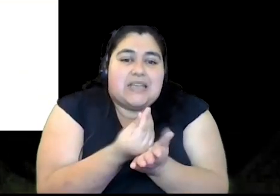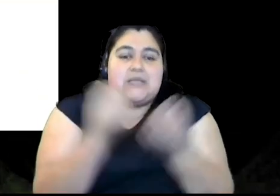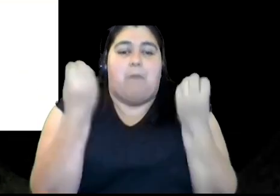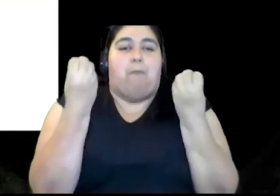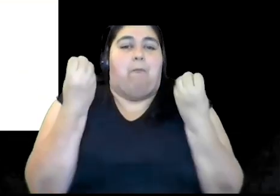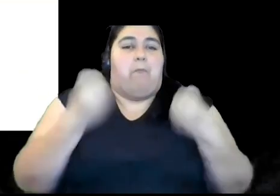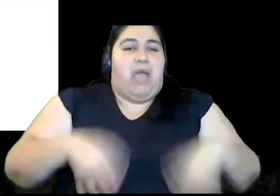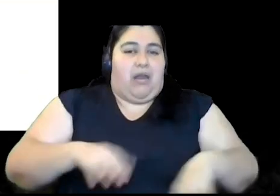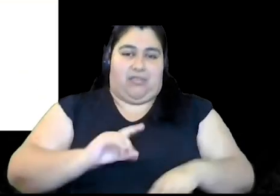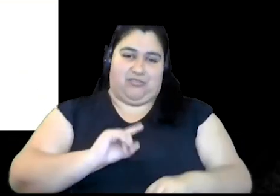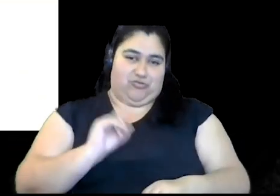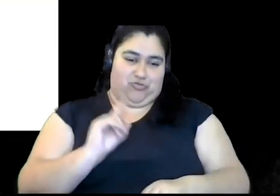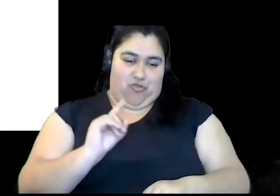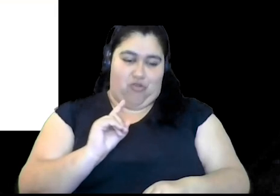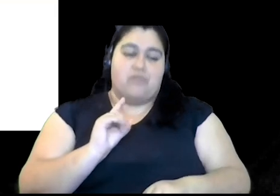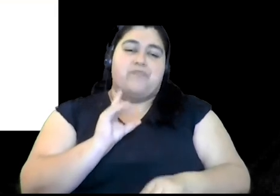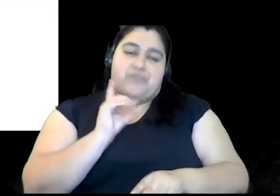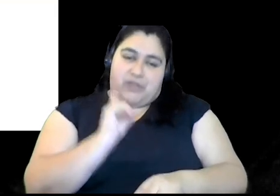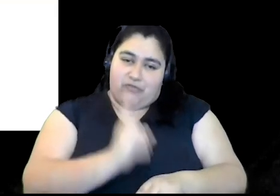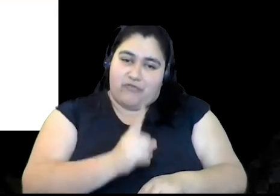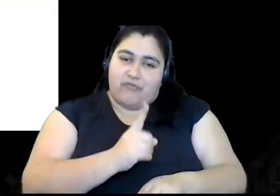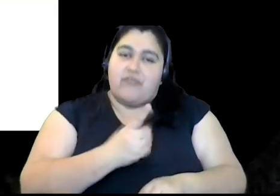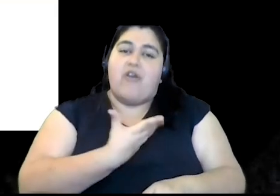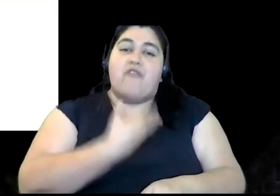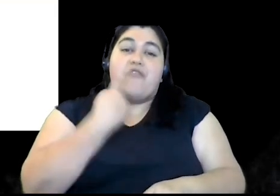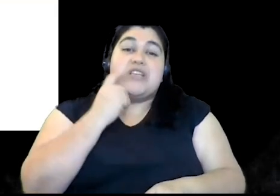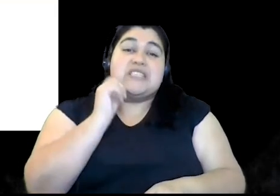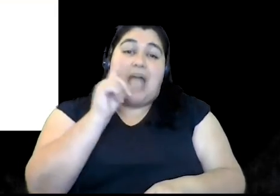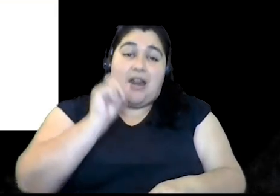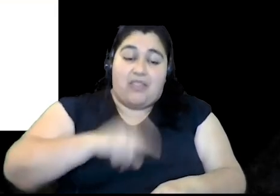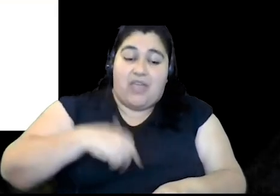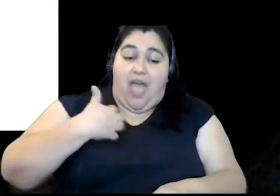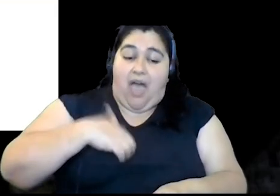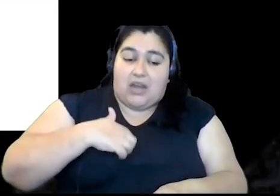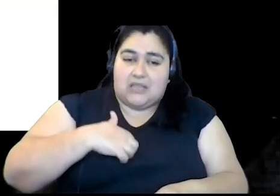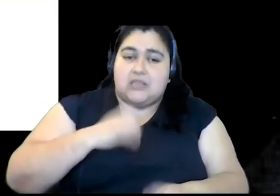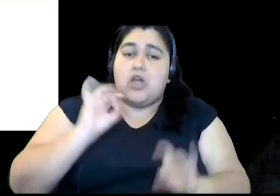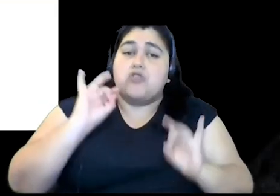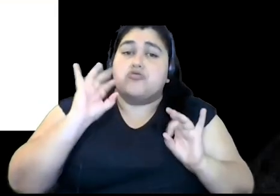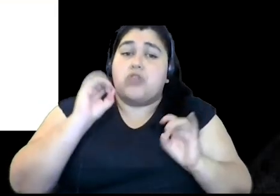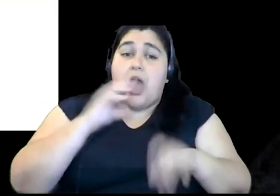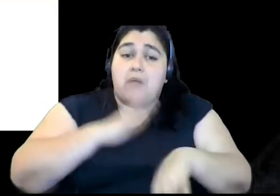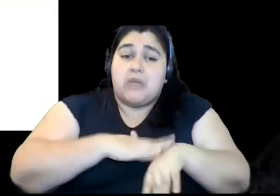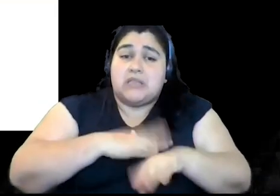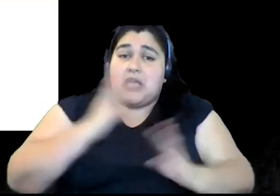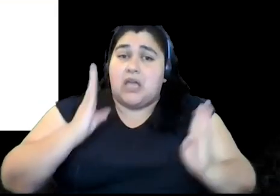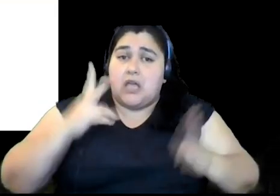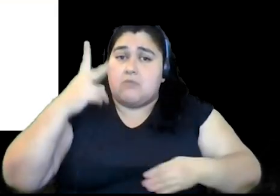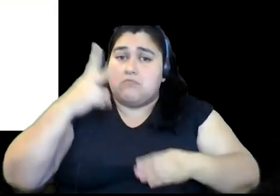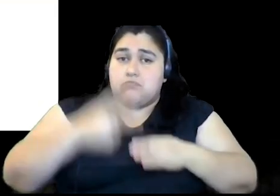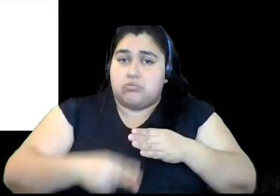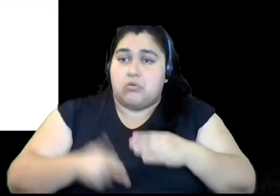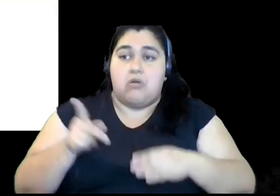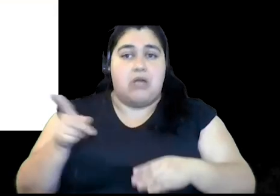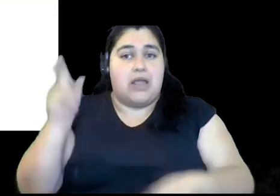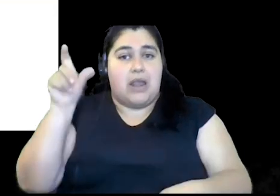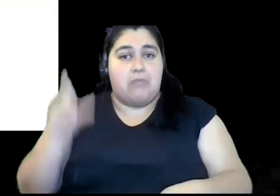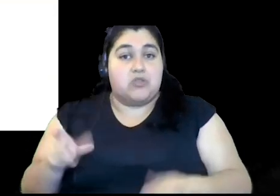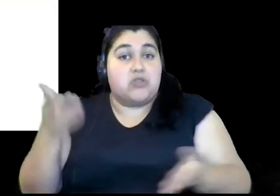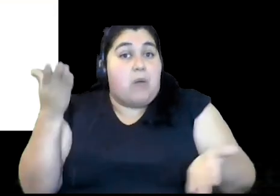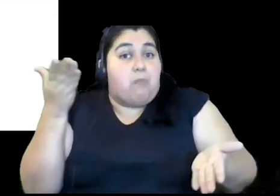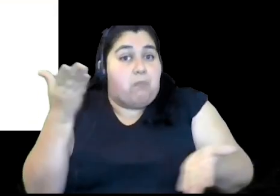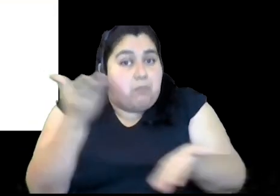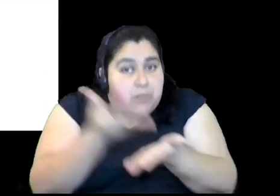así. La residencia fiscal argentina solamente se extingue a solicitud del